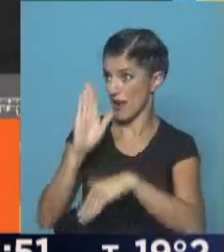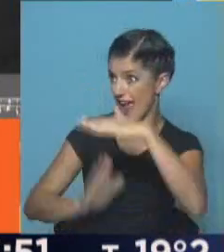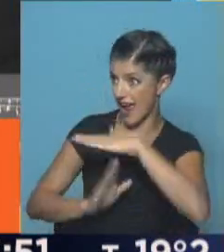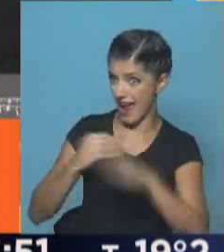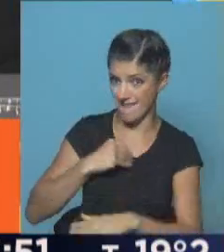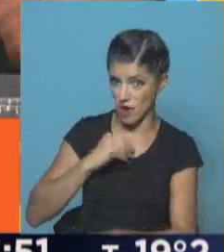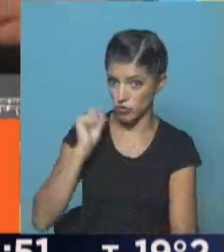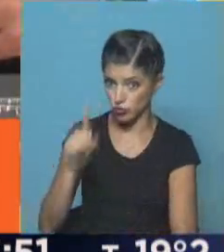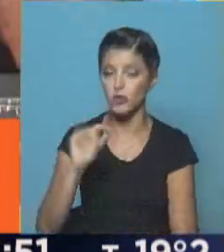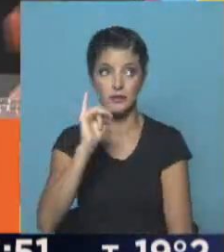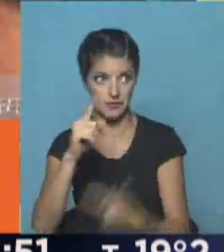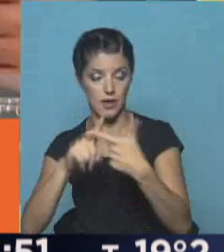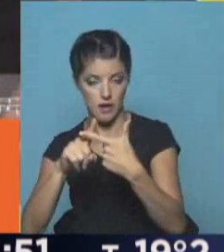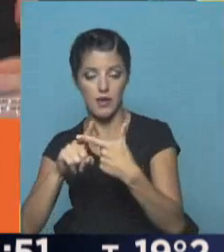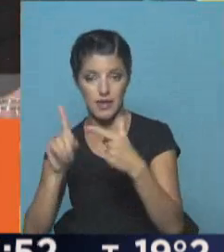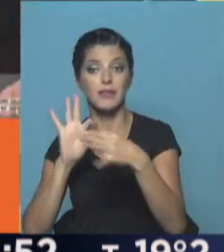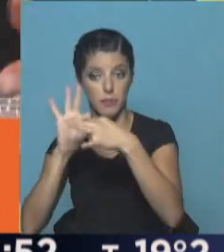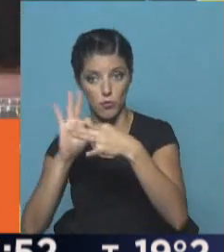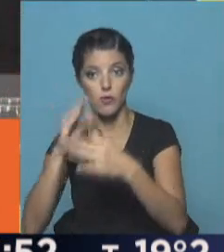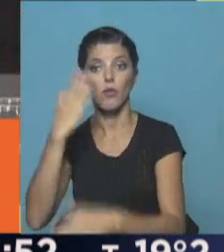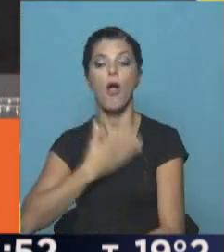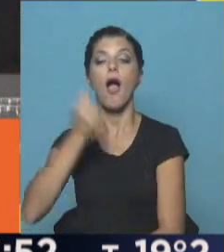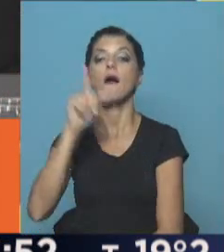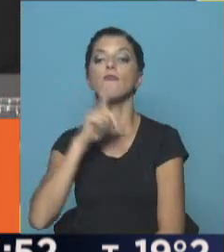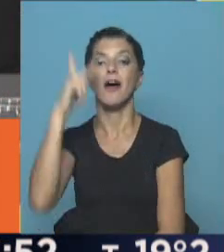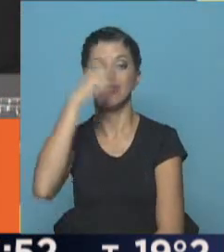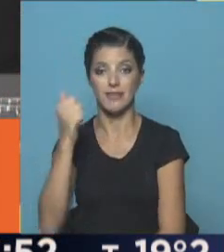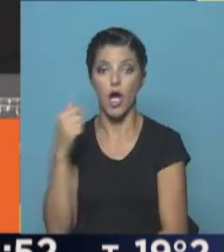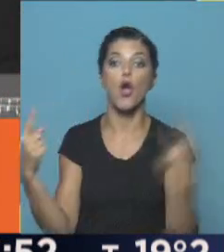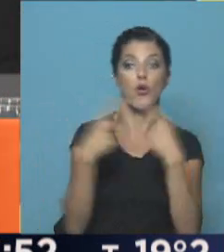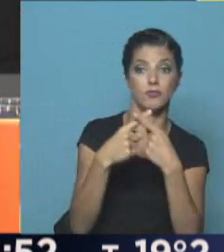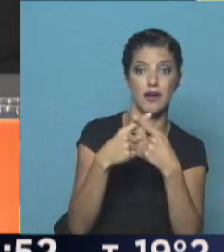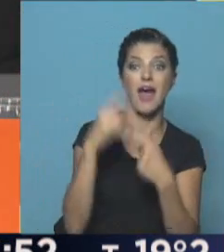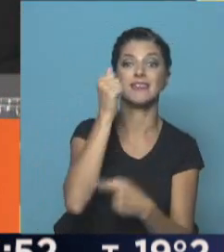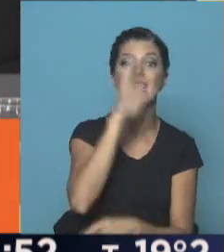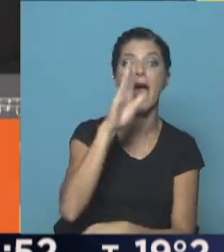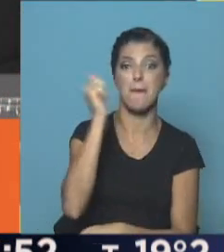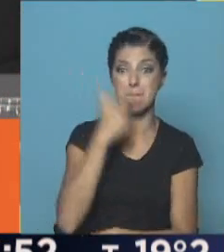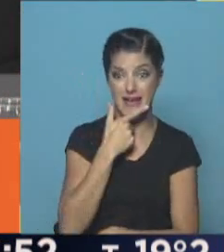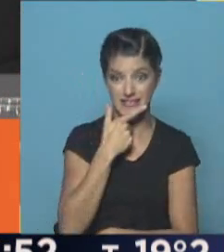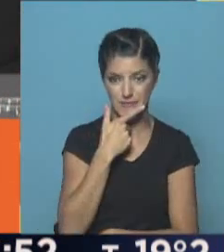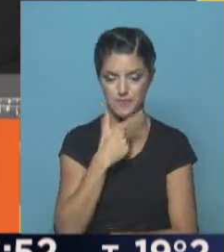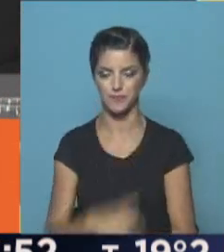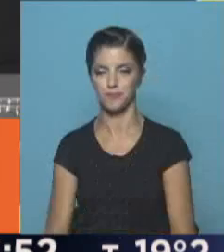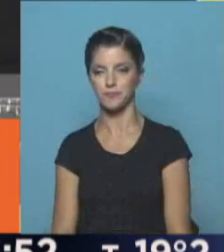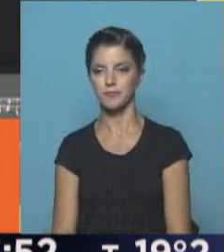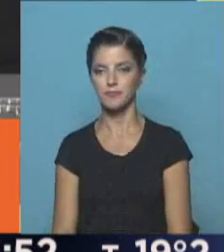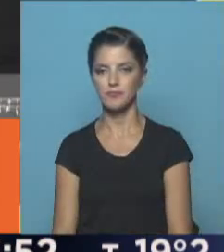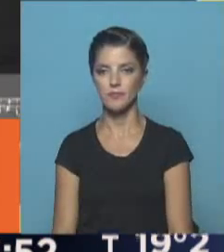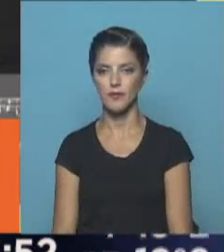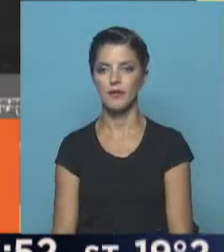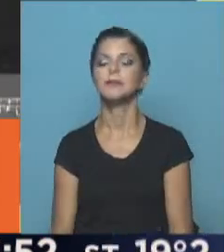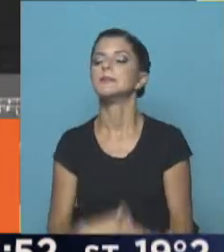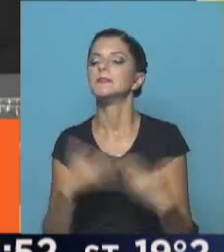pertenece a Al-Fatah y está dentro de Al-Fatah enfrentado con Mahmoud Abbas. La realidad implica que